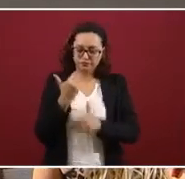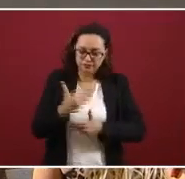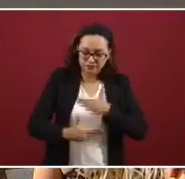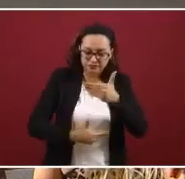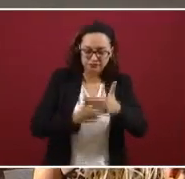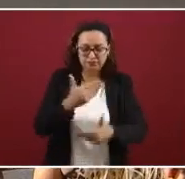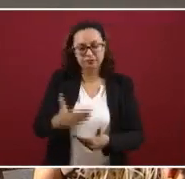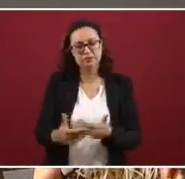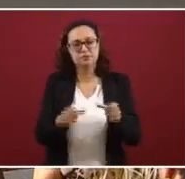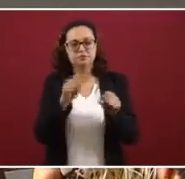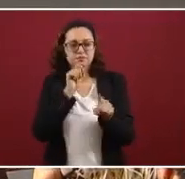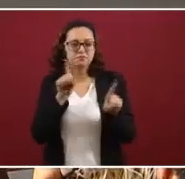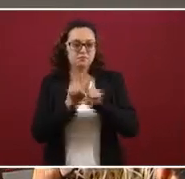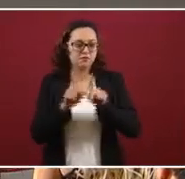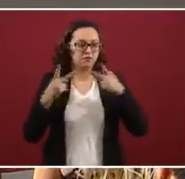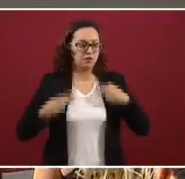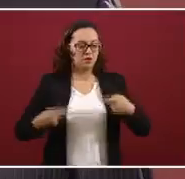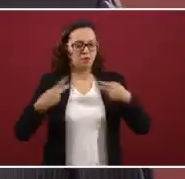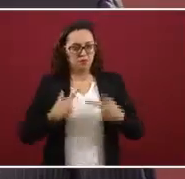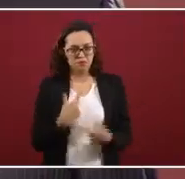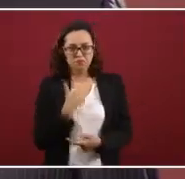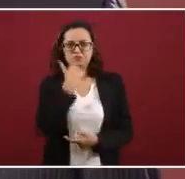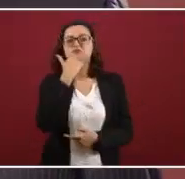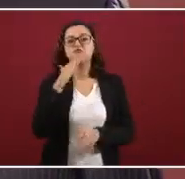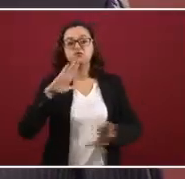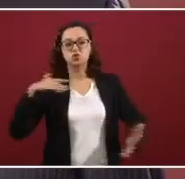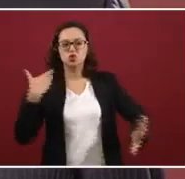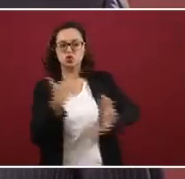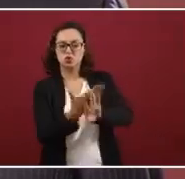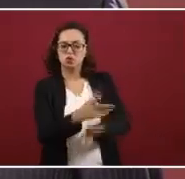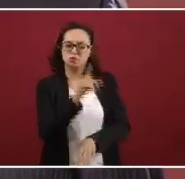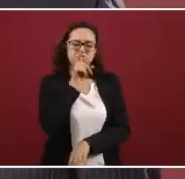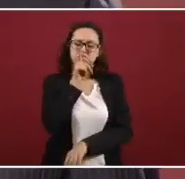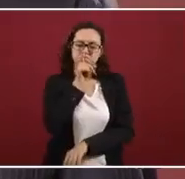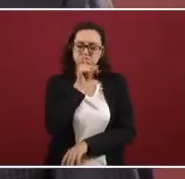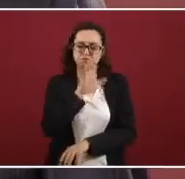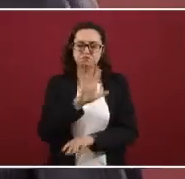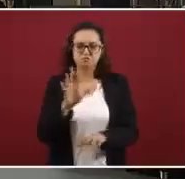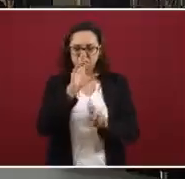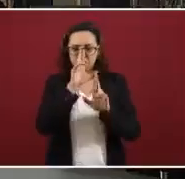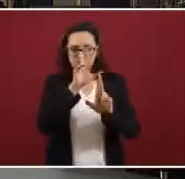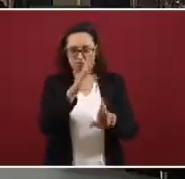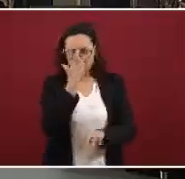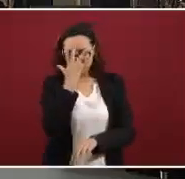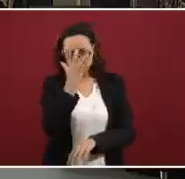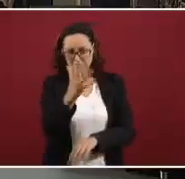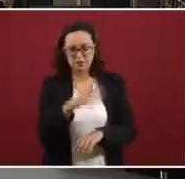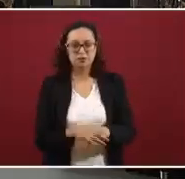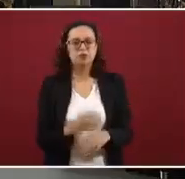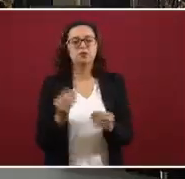afectando la dignidad de las personas, actuando con seriedad, con responsabilidad. Muchas gracias, presidente.